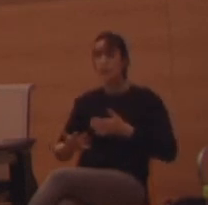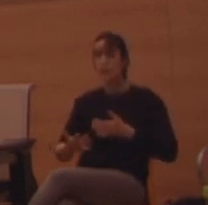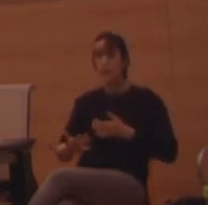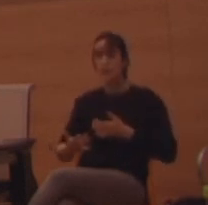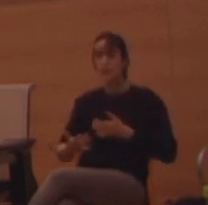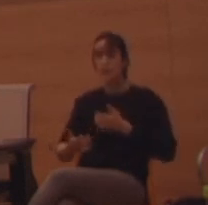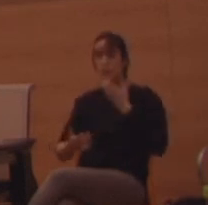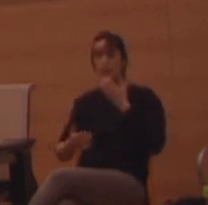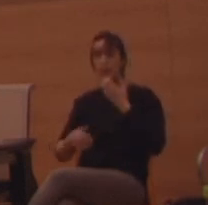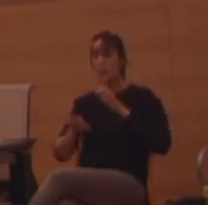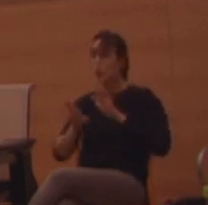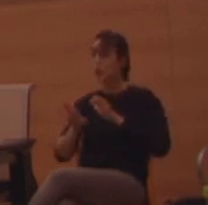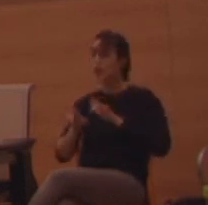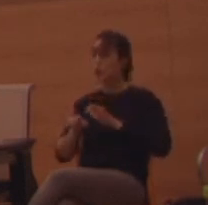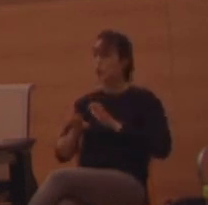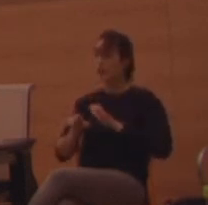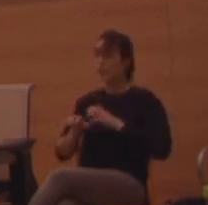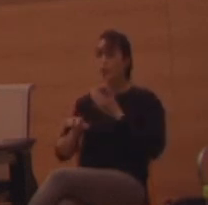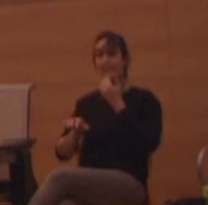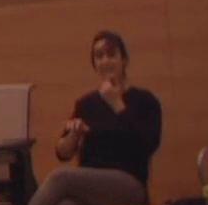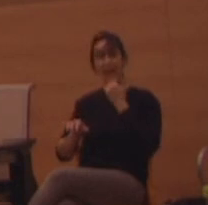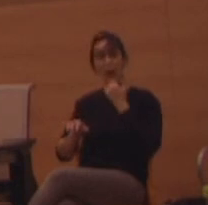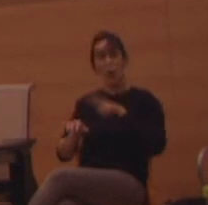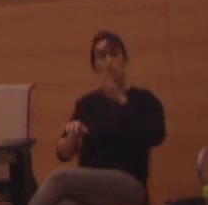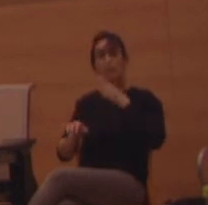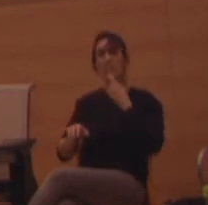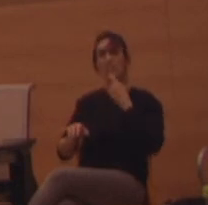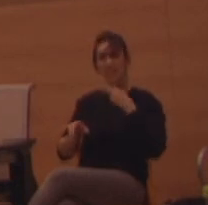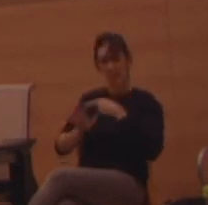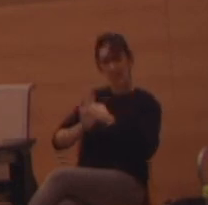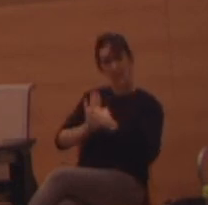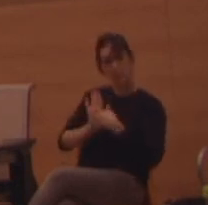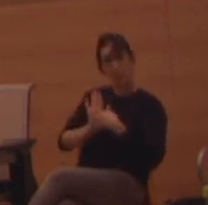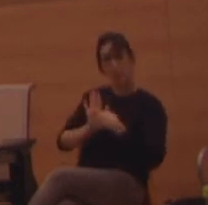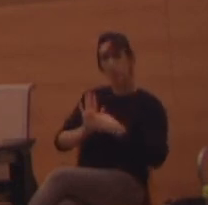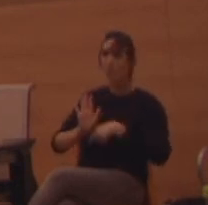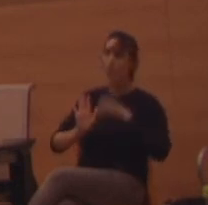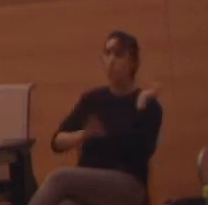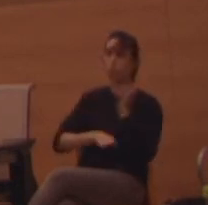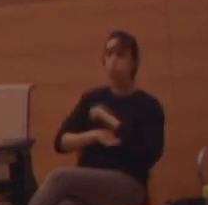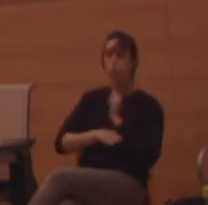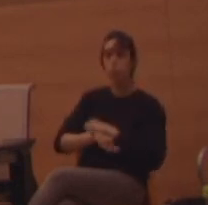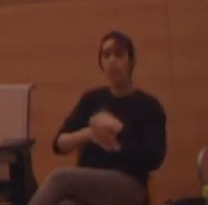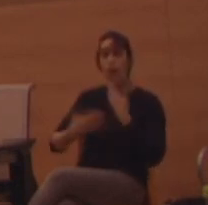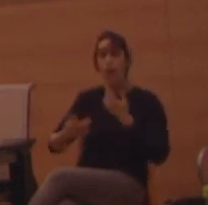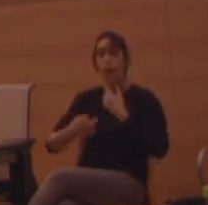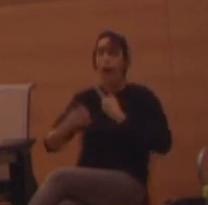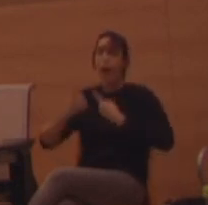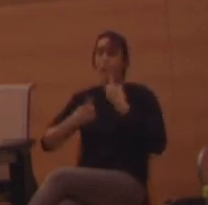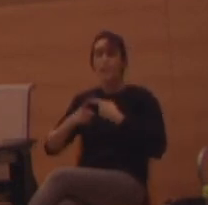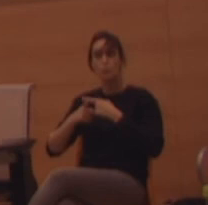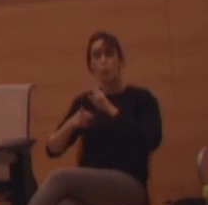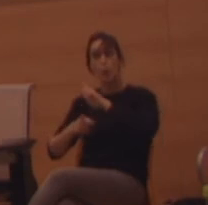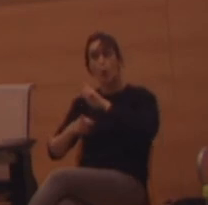su ordenador en la mesita y en cuanto le pones algo nuevo te dicen, ¿y esto qué es esto? Y dices, es esto, y van y te lo miran. Entonces a veces son productos nuevos que